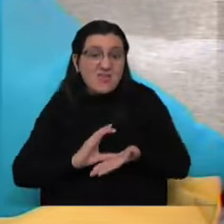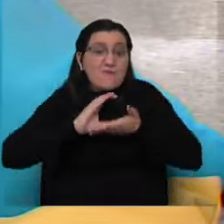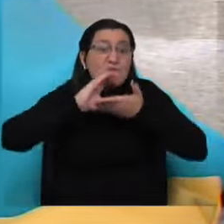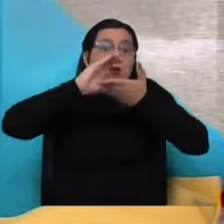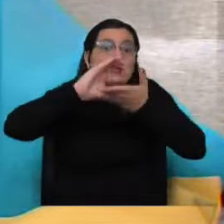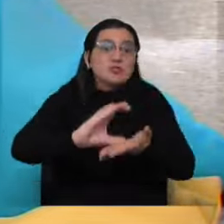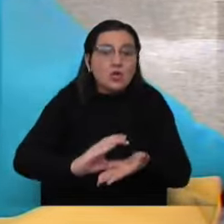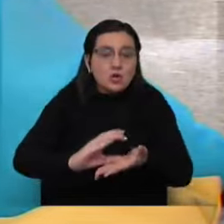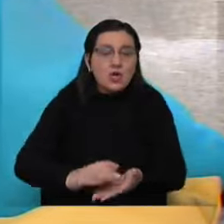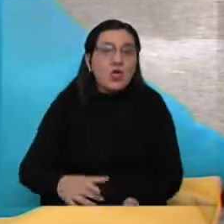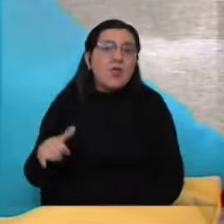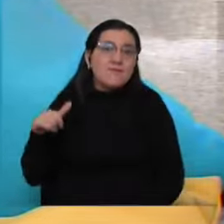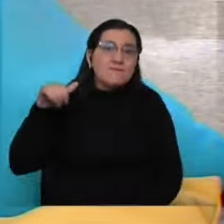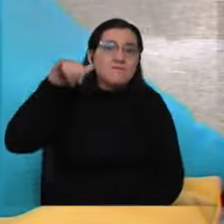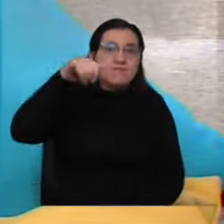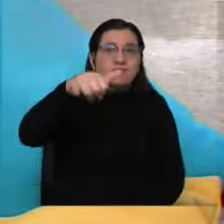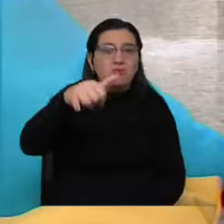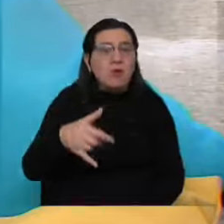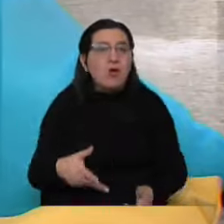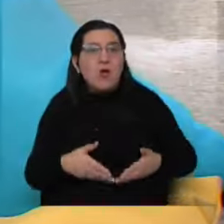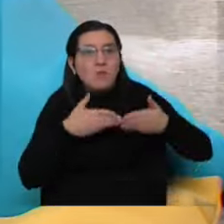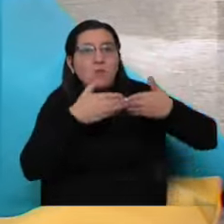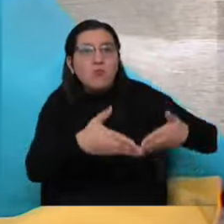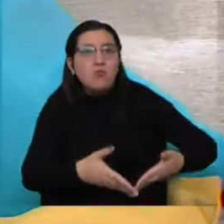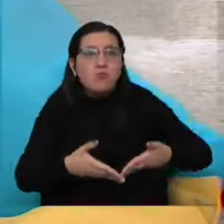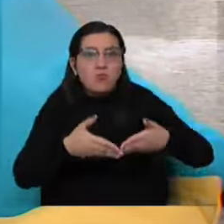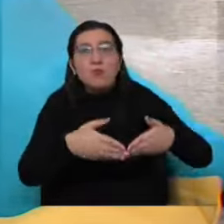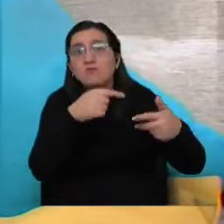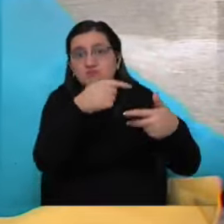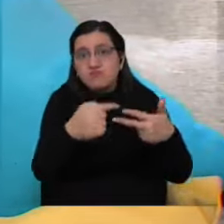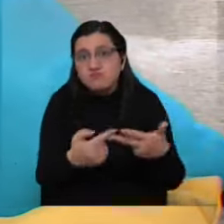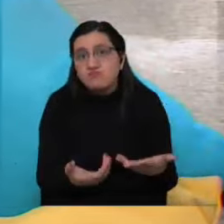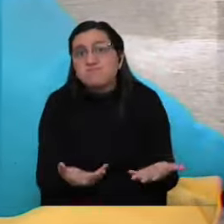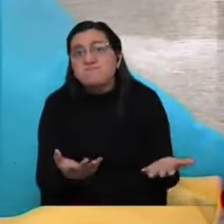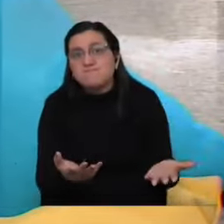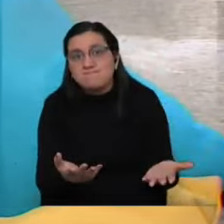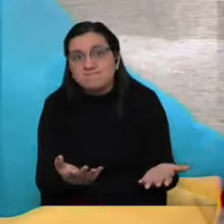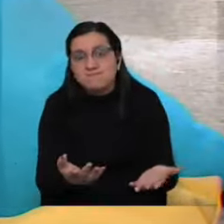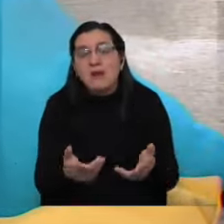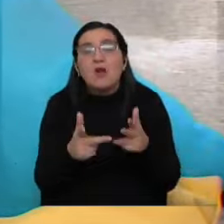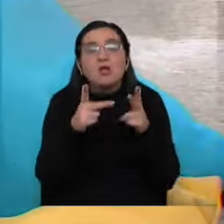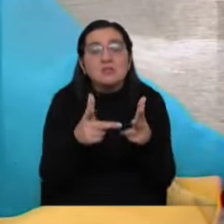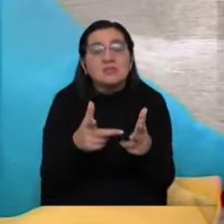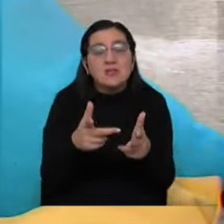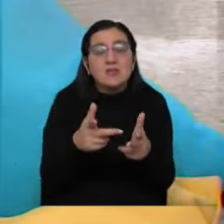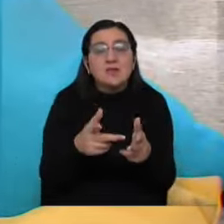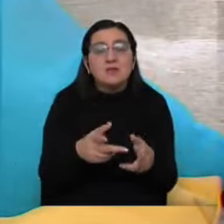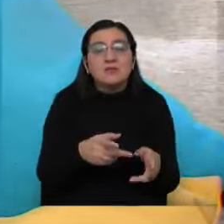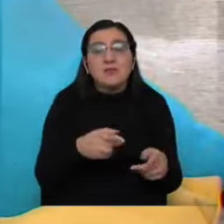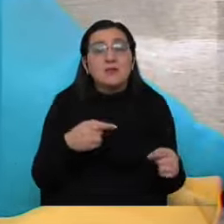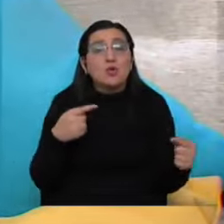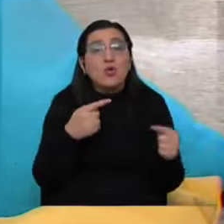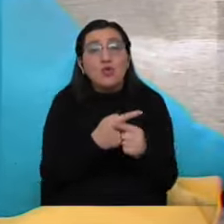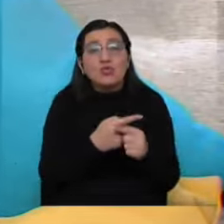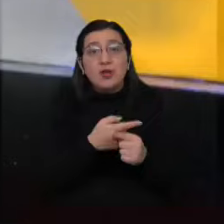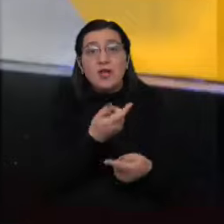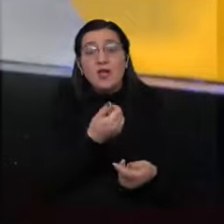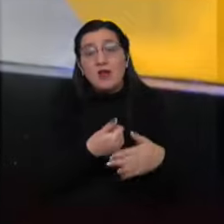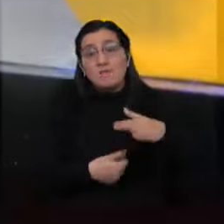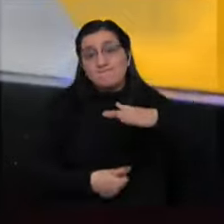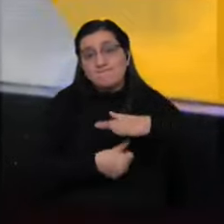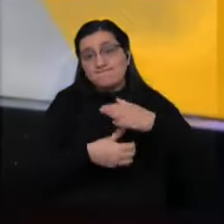aparato militar para nuestro país y específicamente para ese ribete que nombra Javier García El Combate al narcotráfico